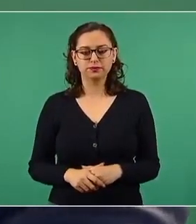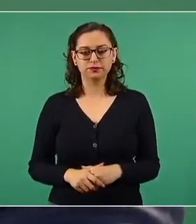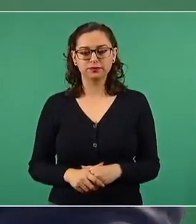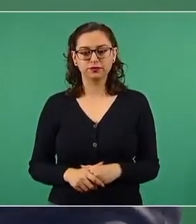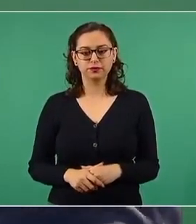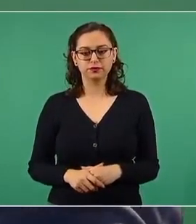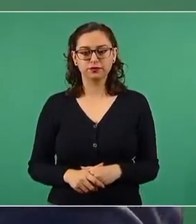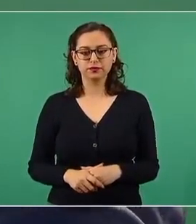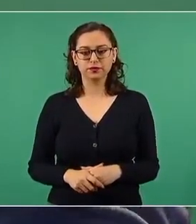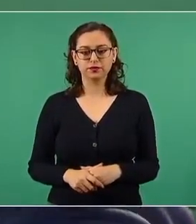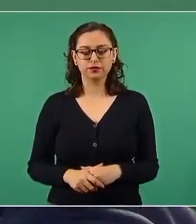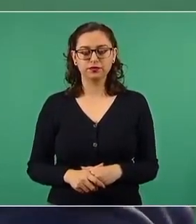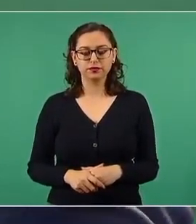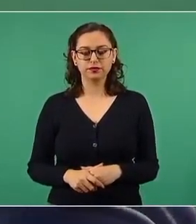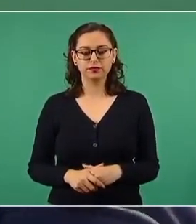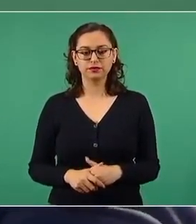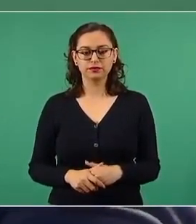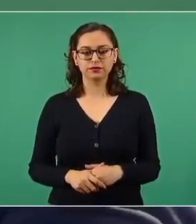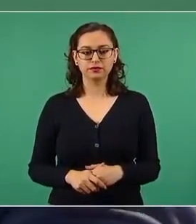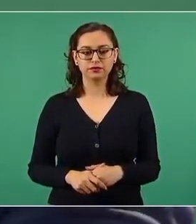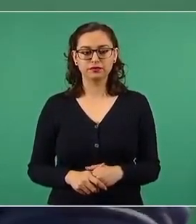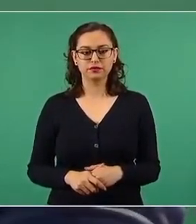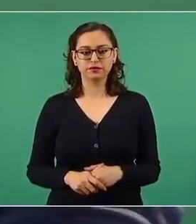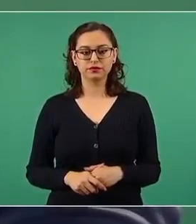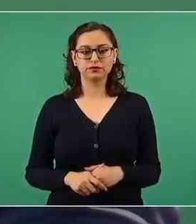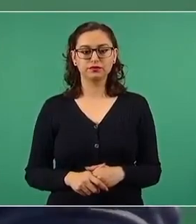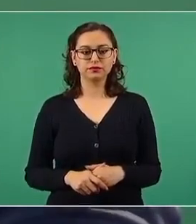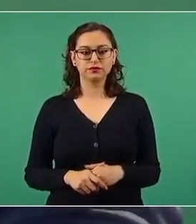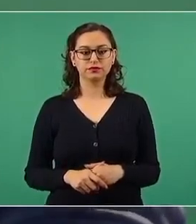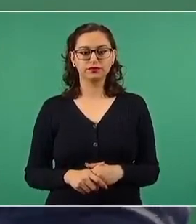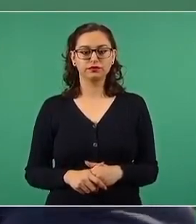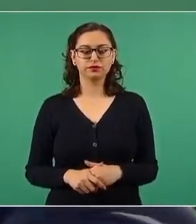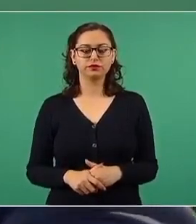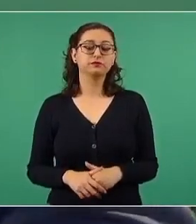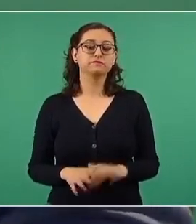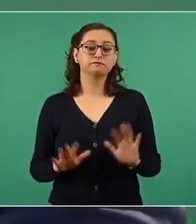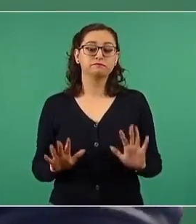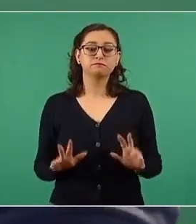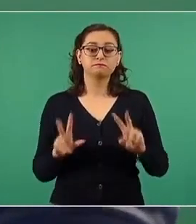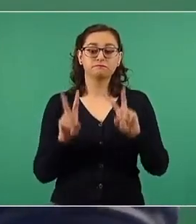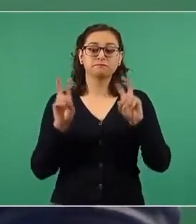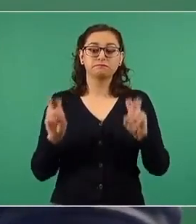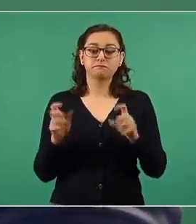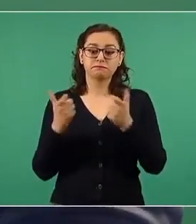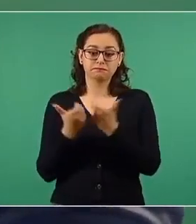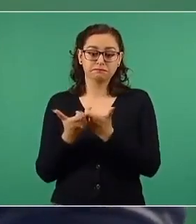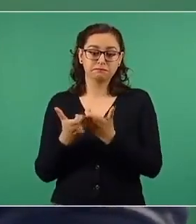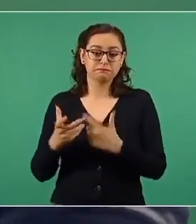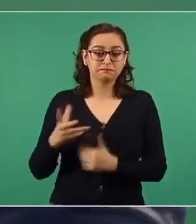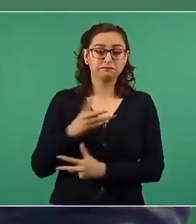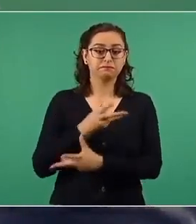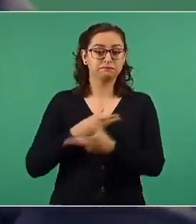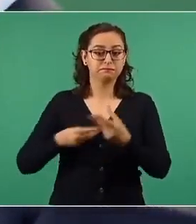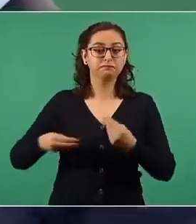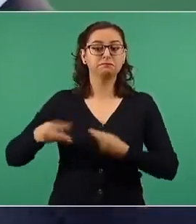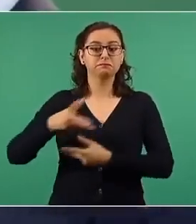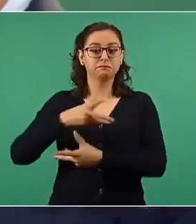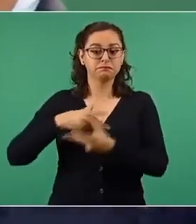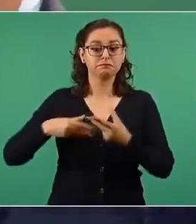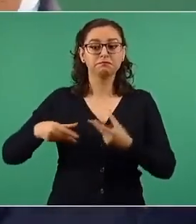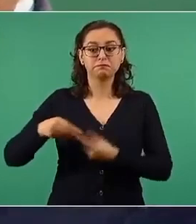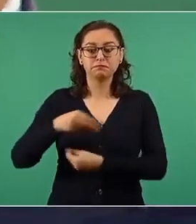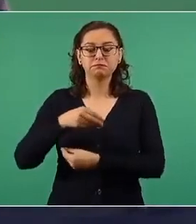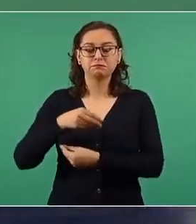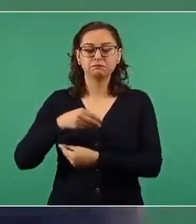Y en el terreno económico, por ejemplo, es de los